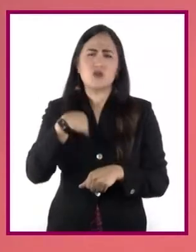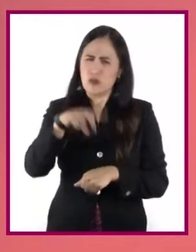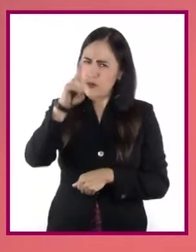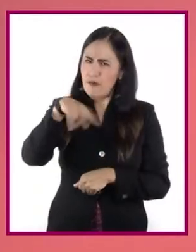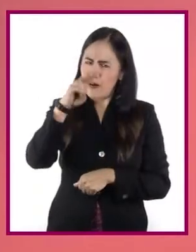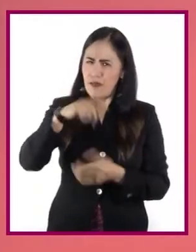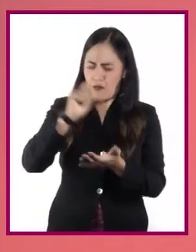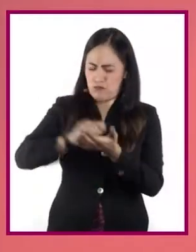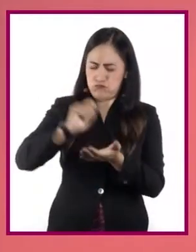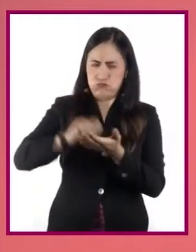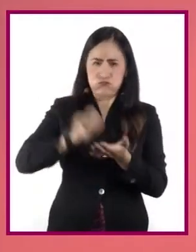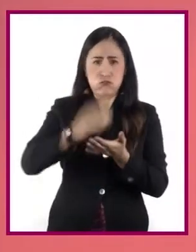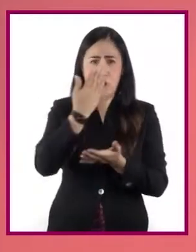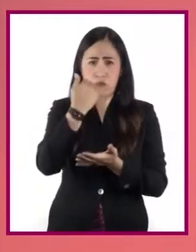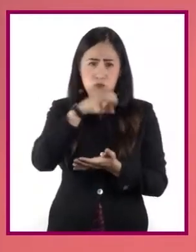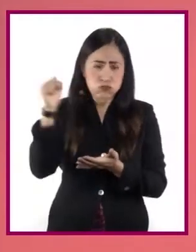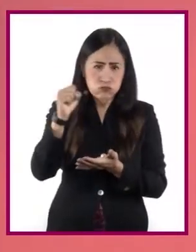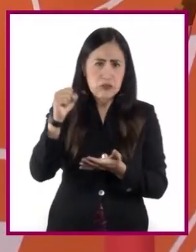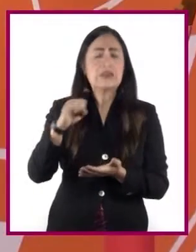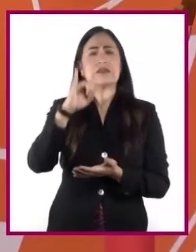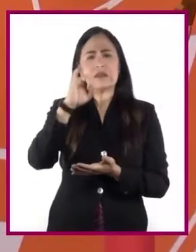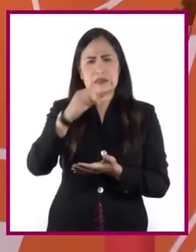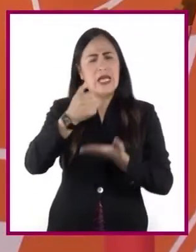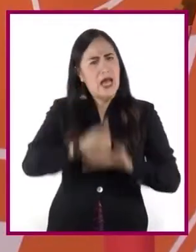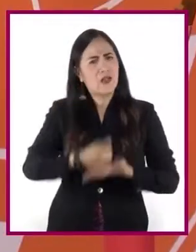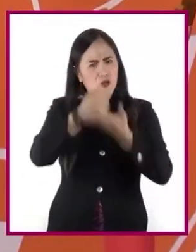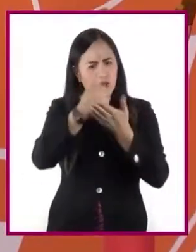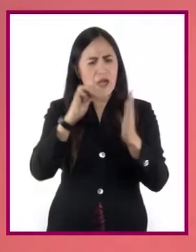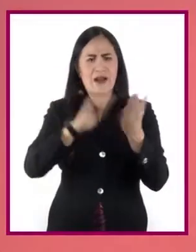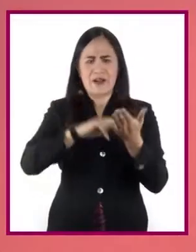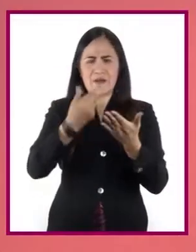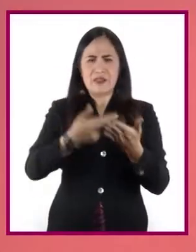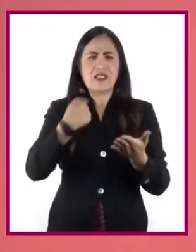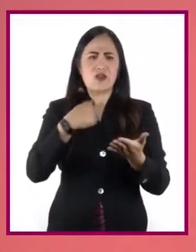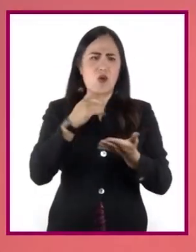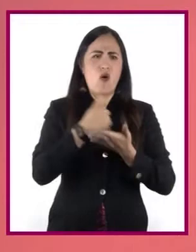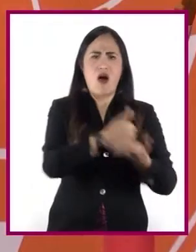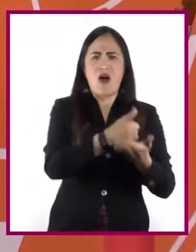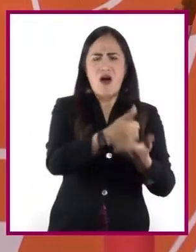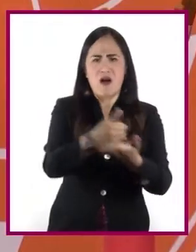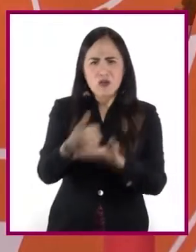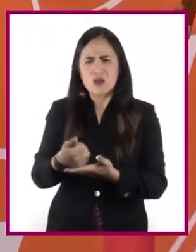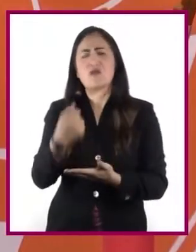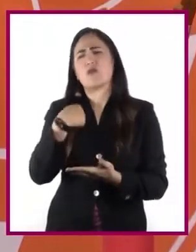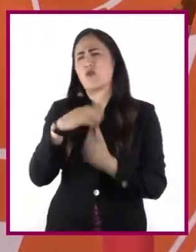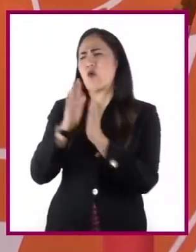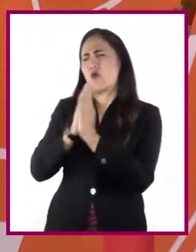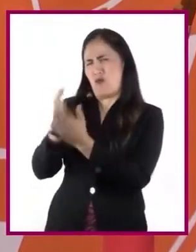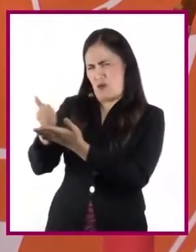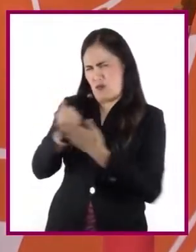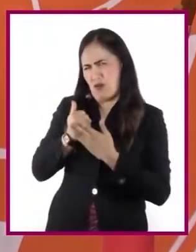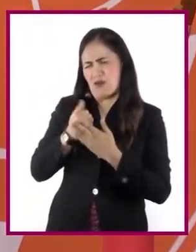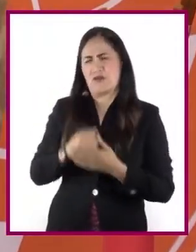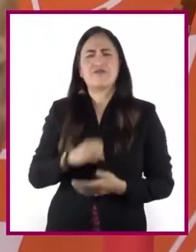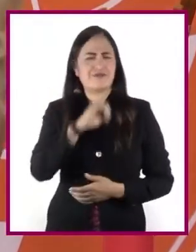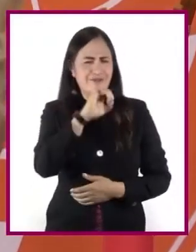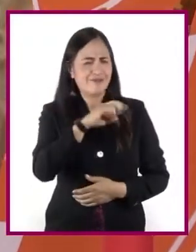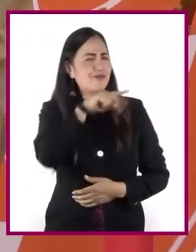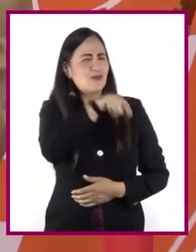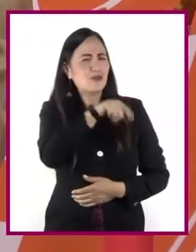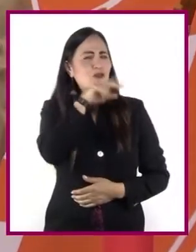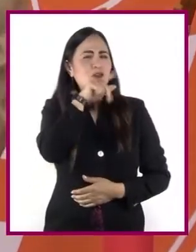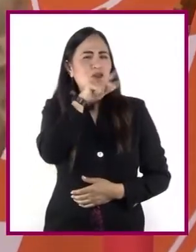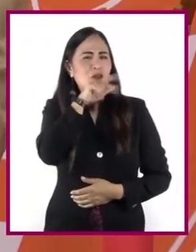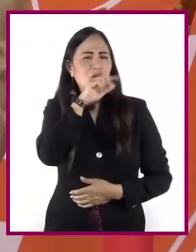trabajo, ya que me gustaría seguir colaborando con la revista. Por eso necesito de su ayuda. No te preocupes. Con gusto te ayudo en